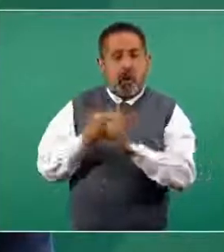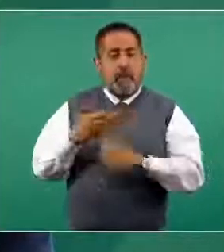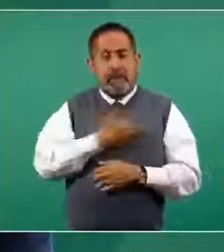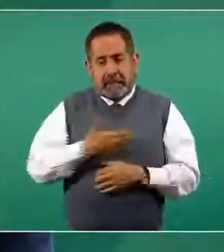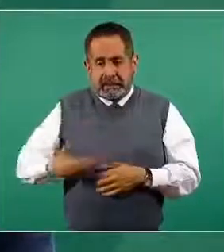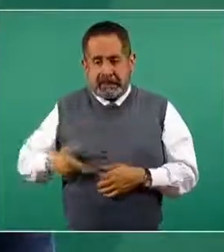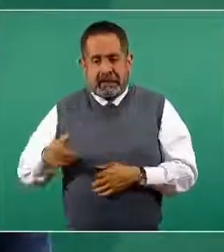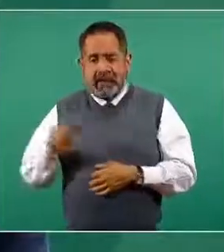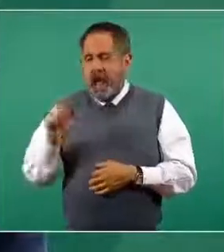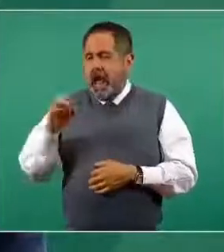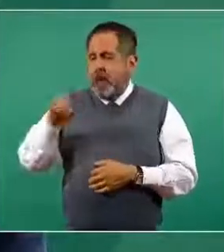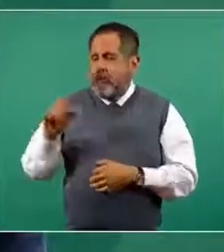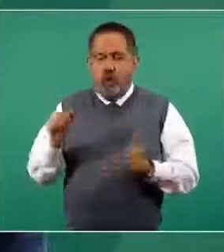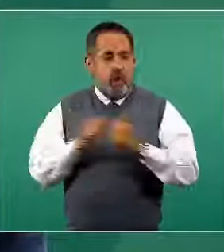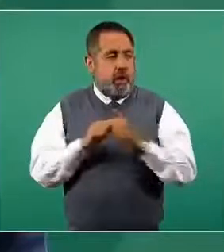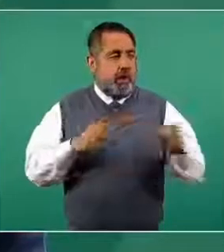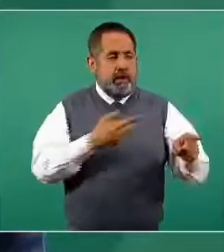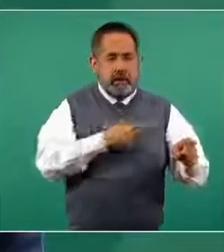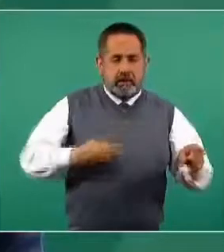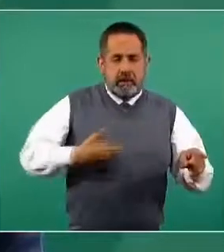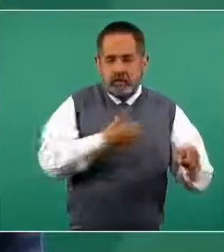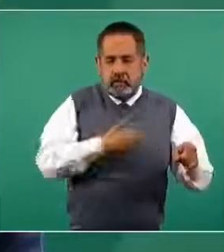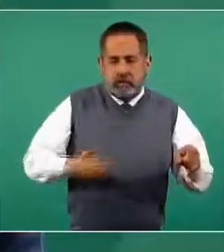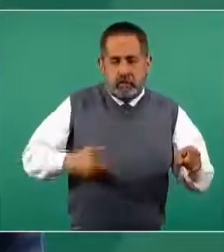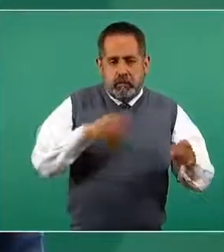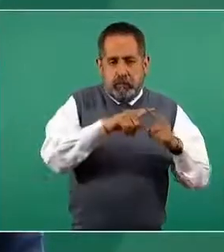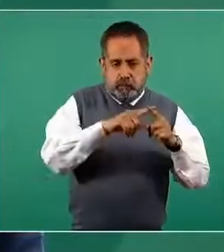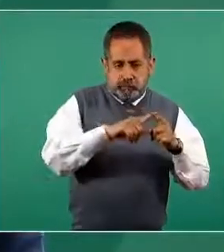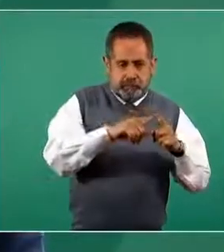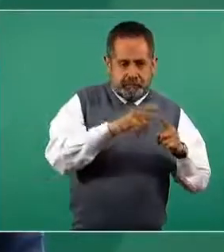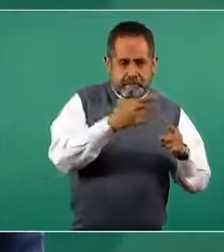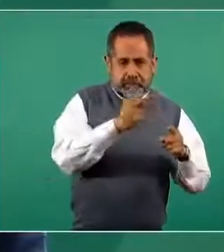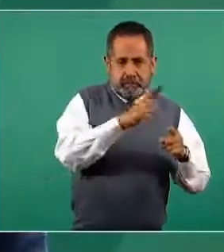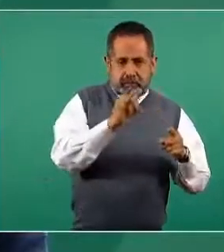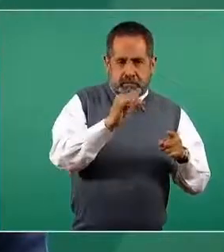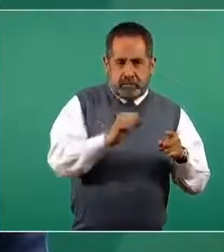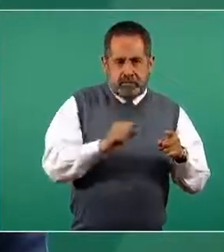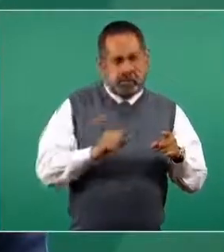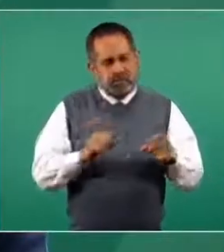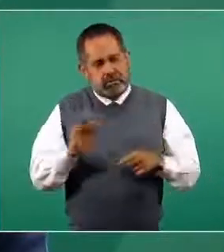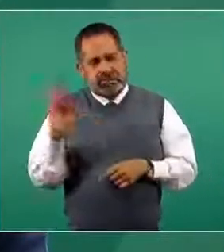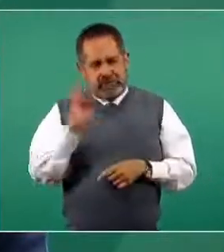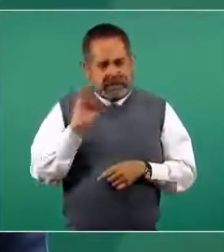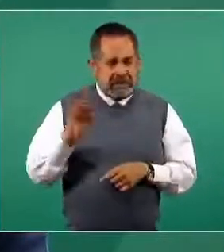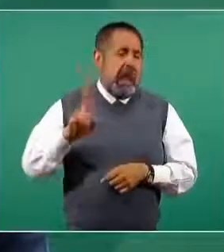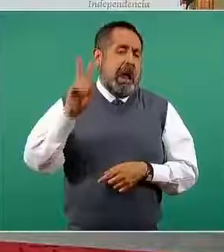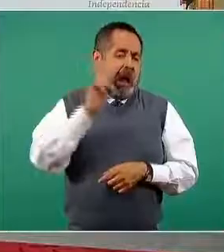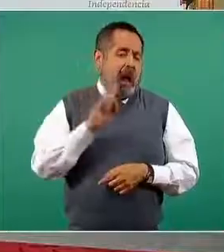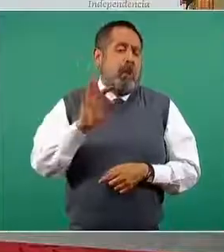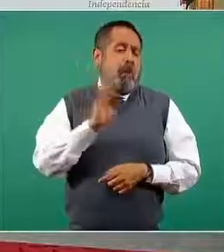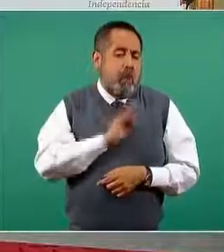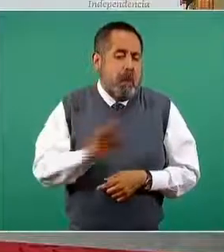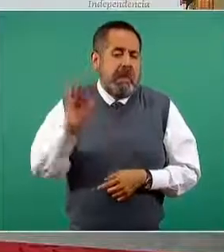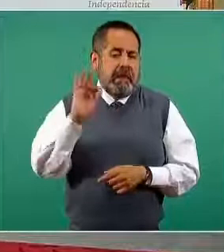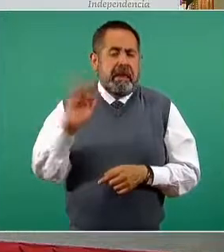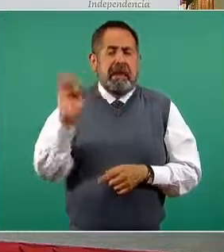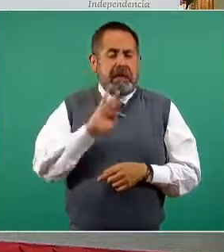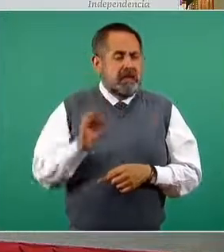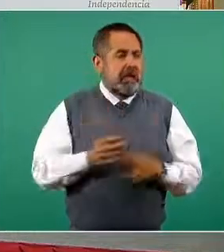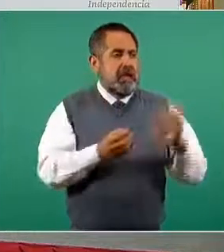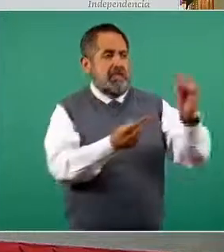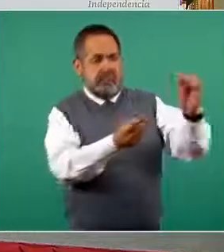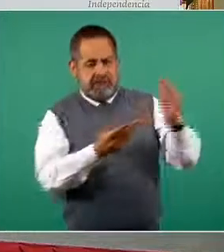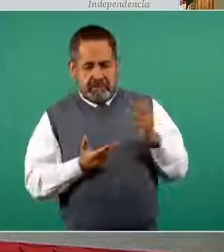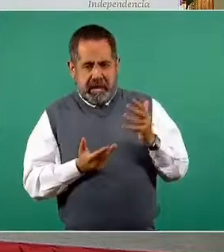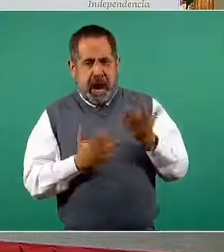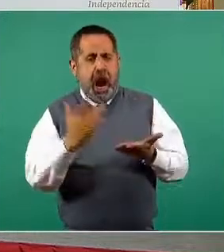presidente López Obrador y la vicepresidenta Kamala Harris, podrían incluir la posibilidad de que el apoyo fuera con